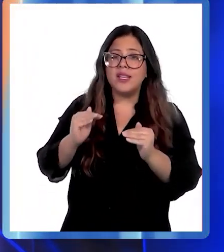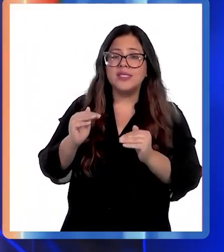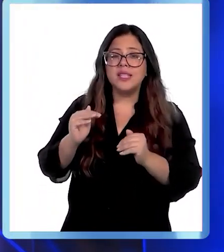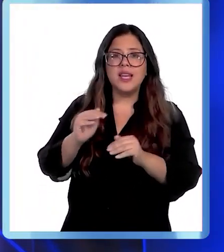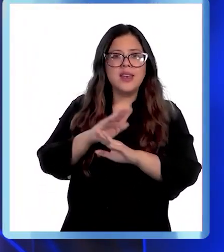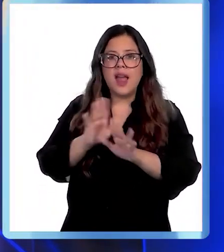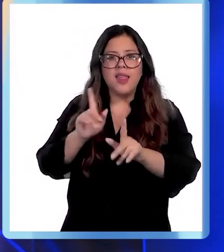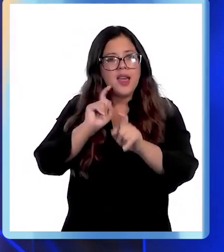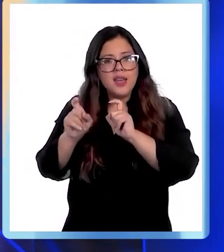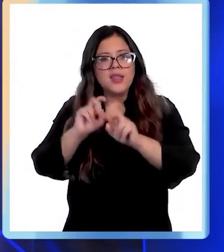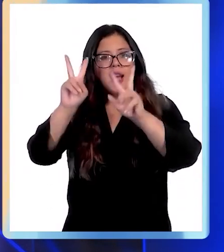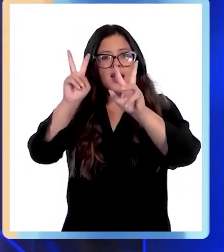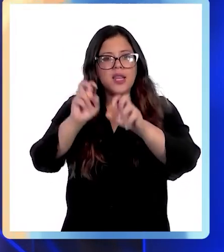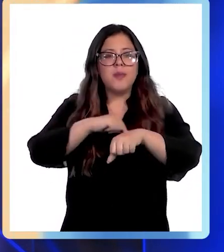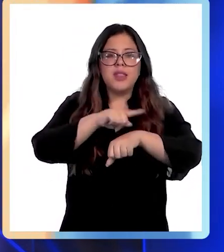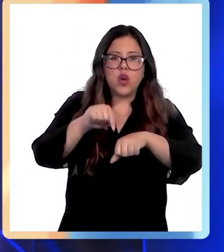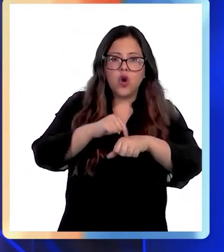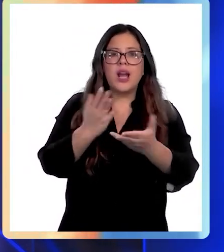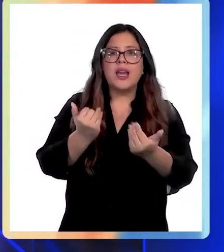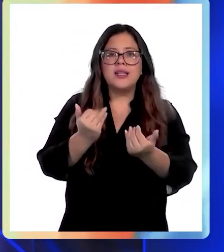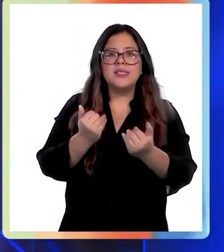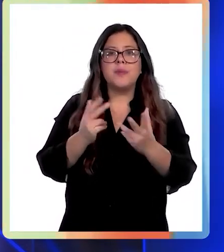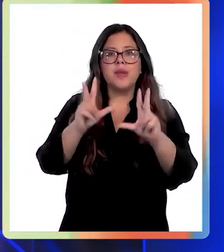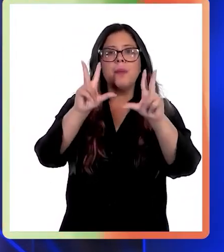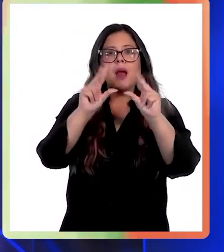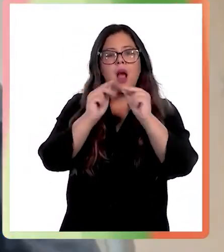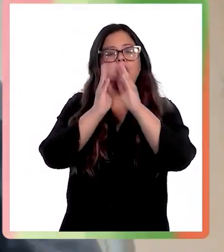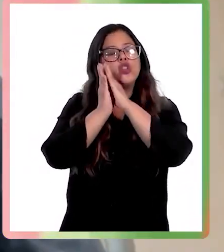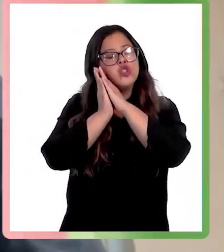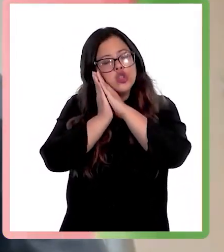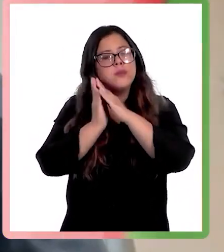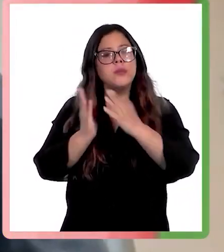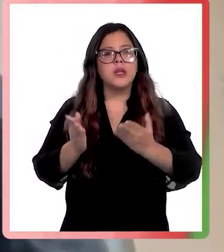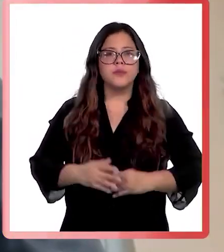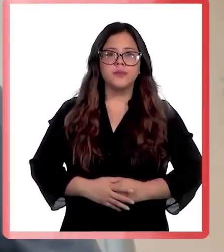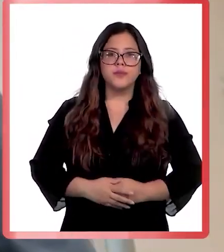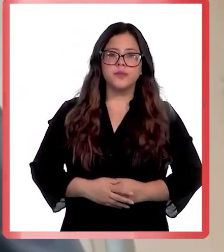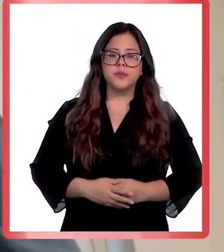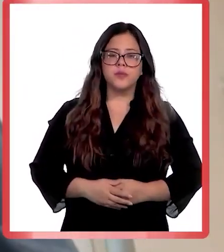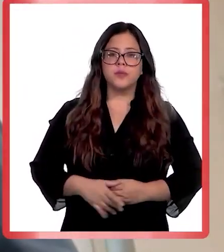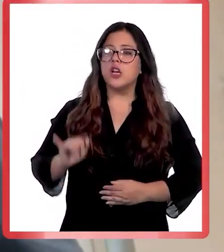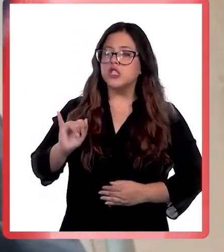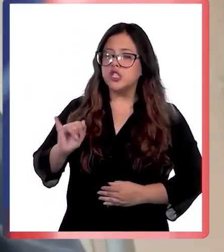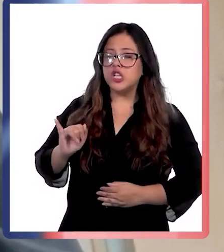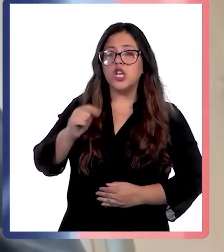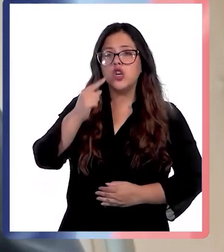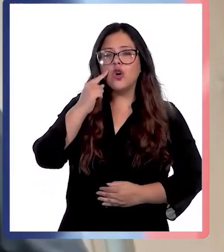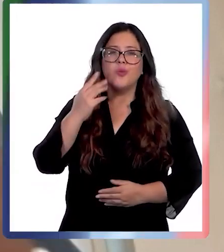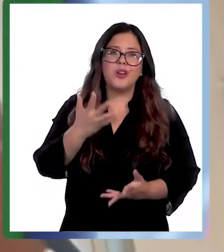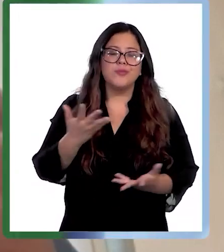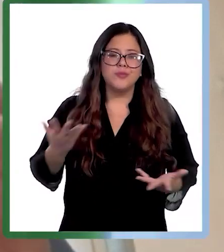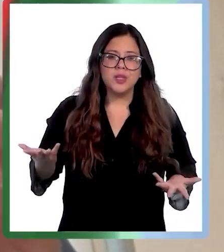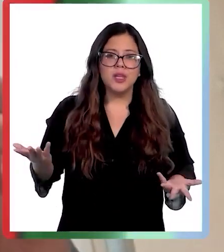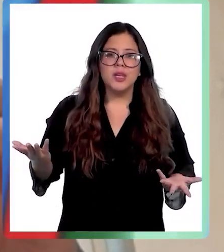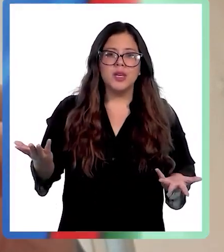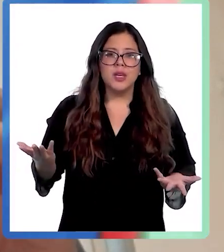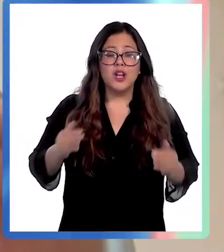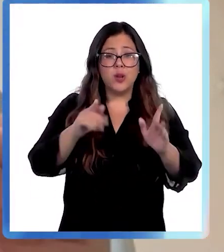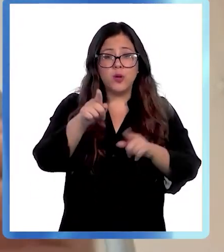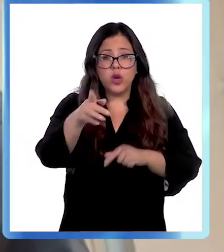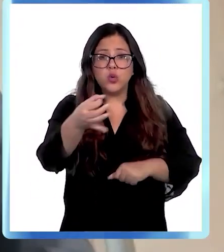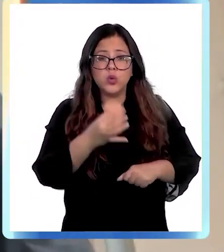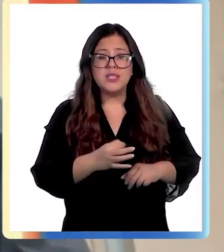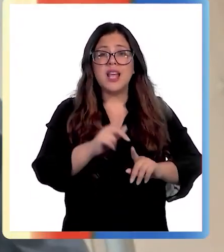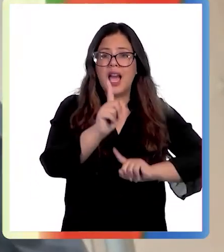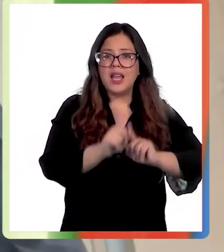de horas que necesita o no necesita para poder descansar. Sí, absolutamente. O sea, es lo mismo. O sea, como